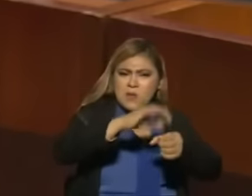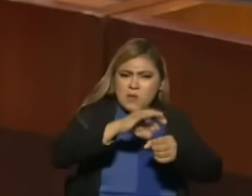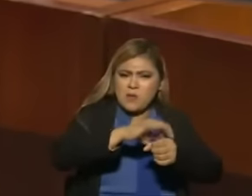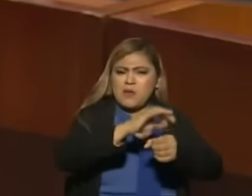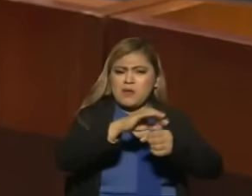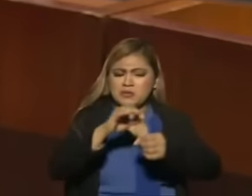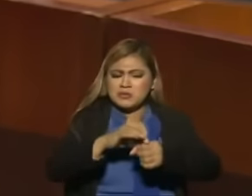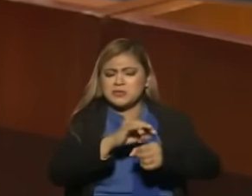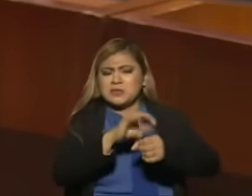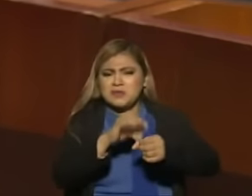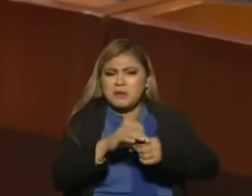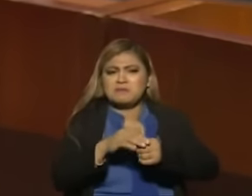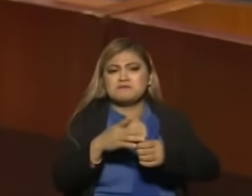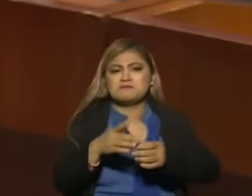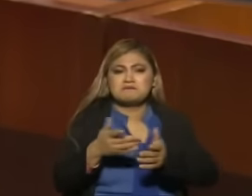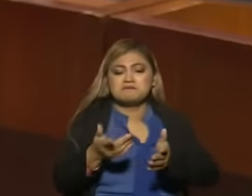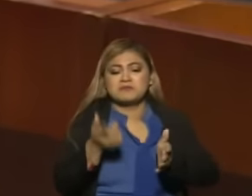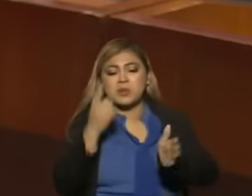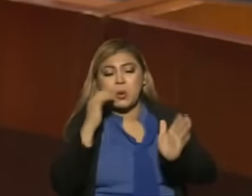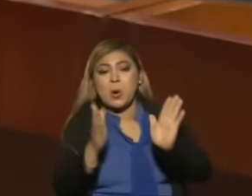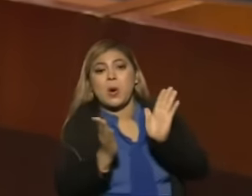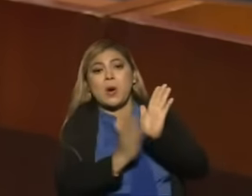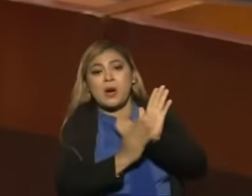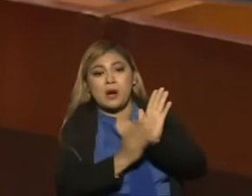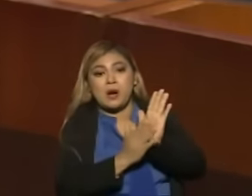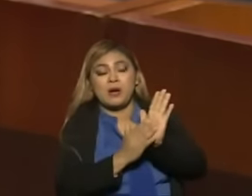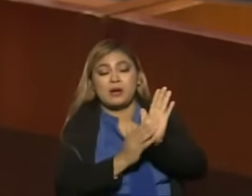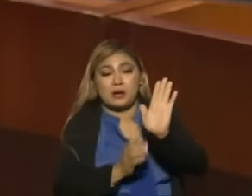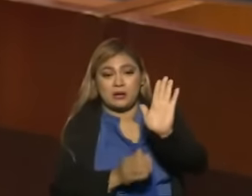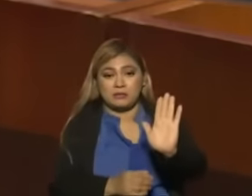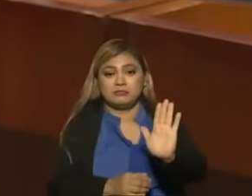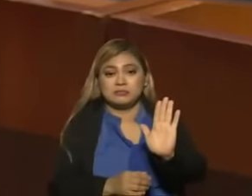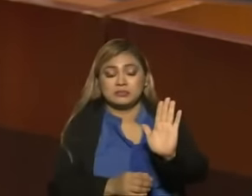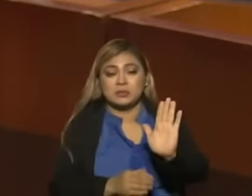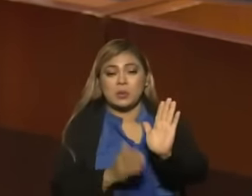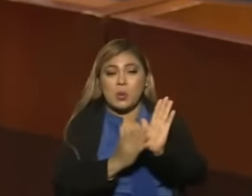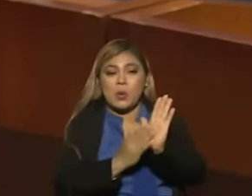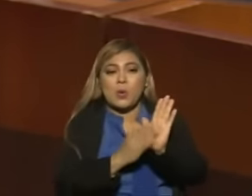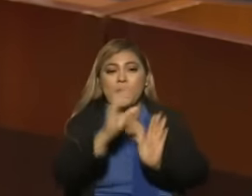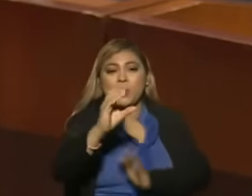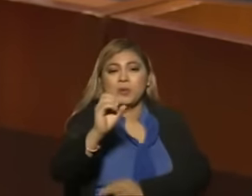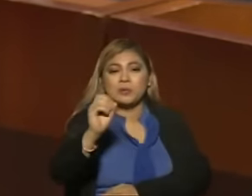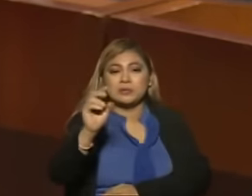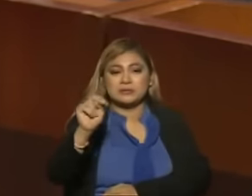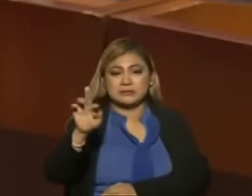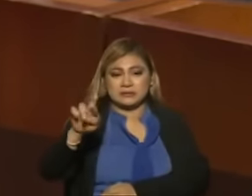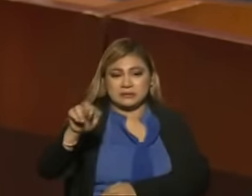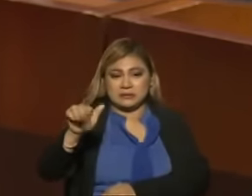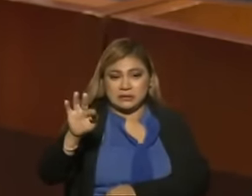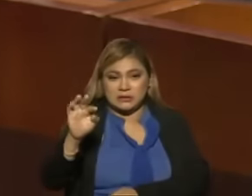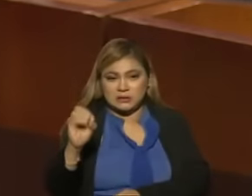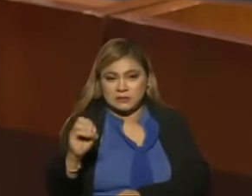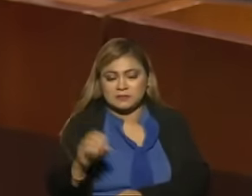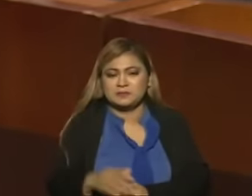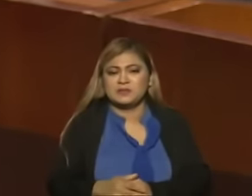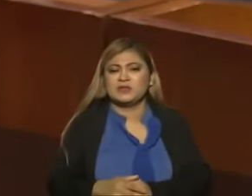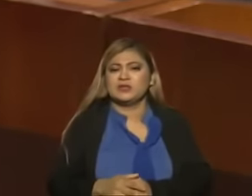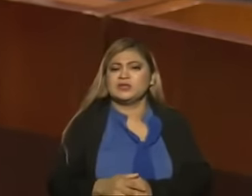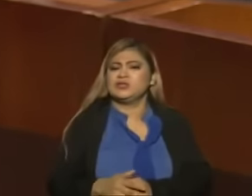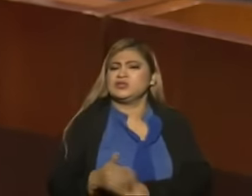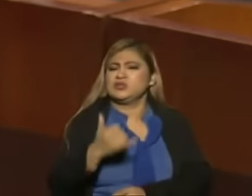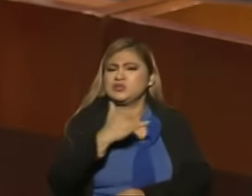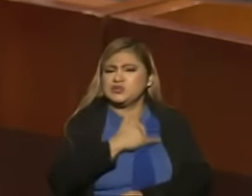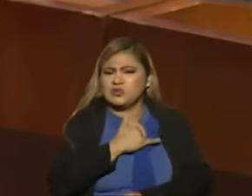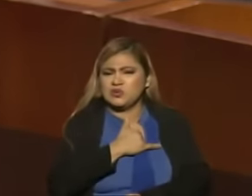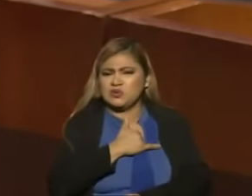contrato. Y los que rechazamos este contrato no es que nos oponemos a un progreso y no estamos rechazando